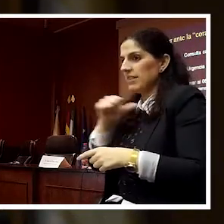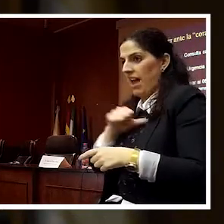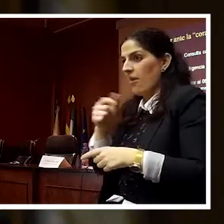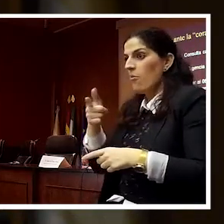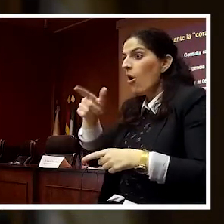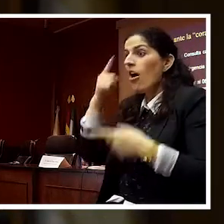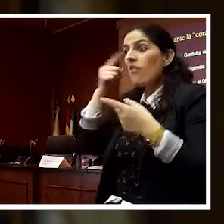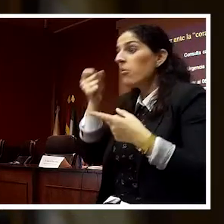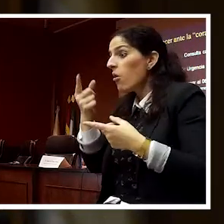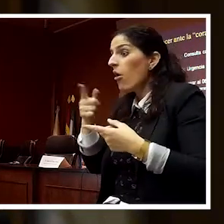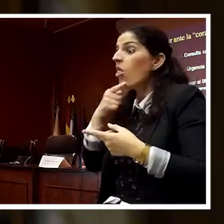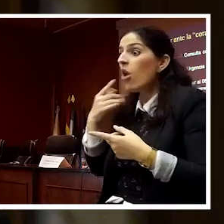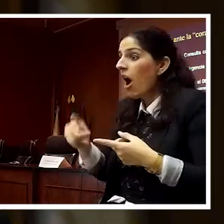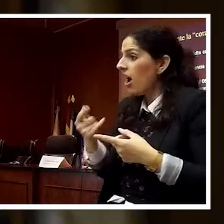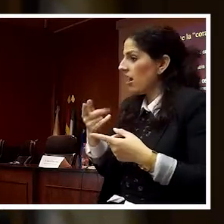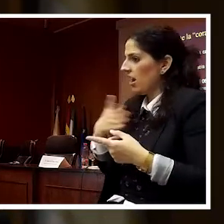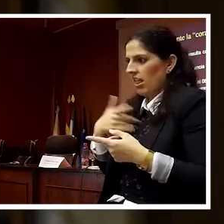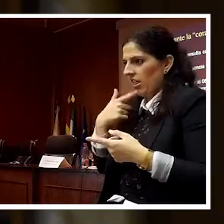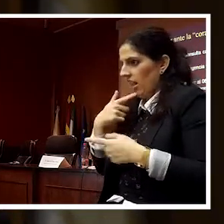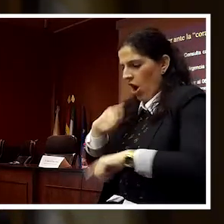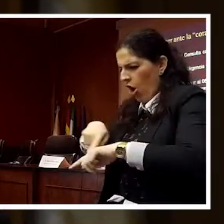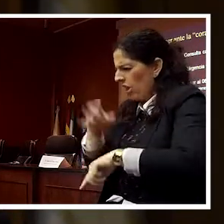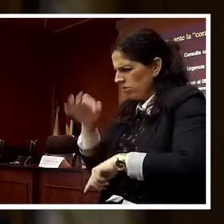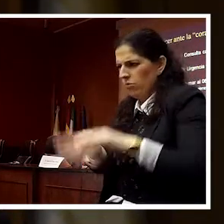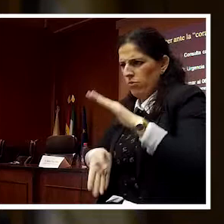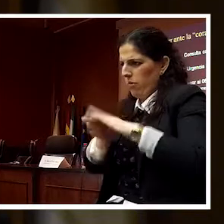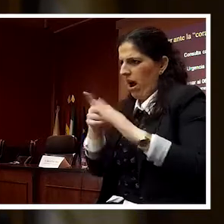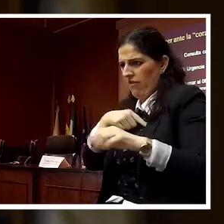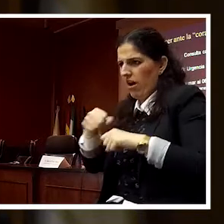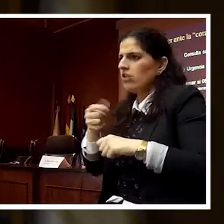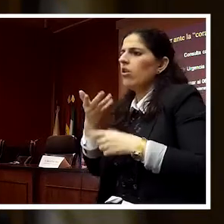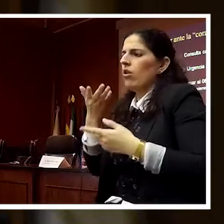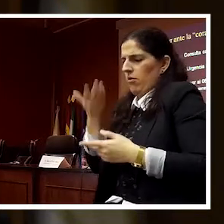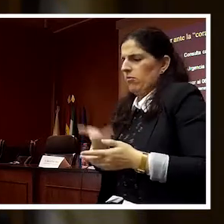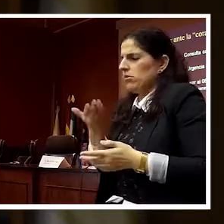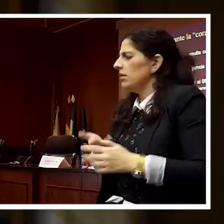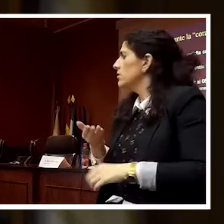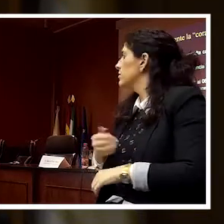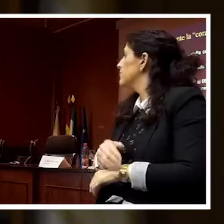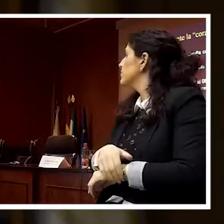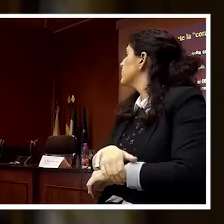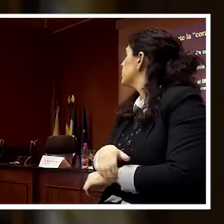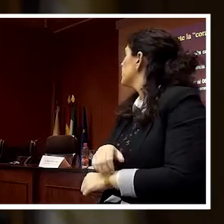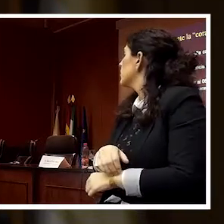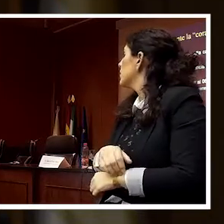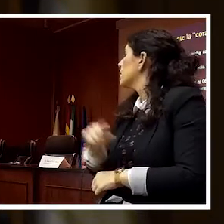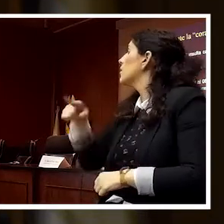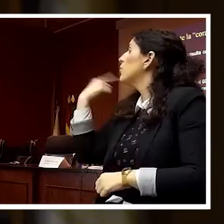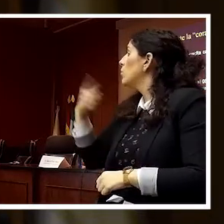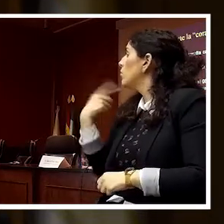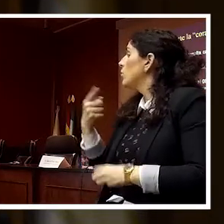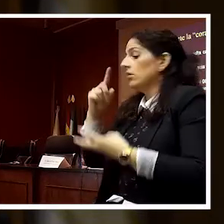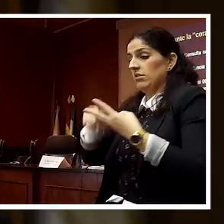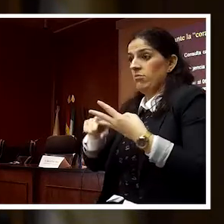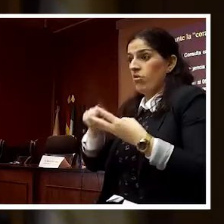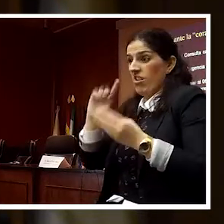en cualquier momento, vamos, en horas, puede llegar a producirse el temido infarto de miocardio. Y por